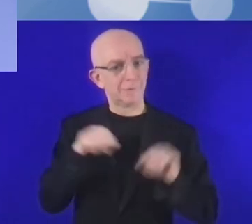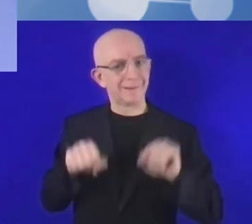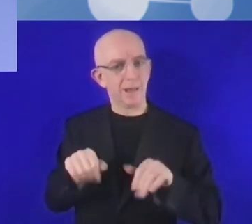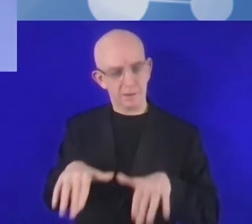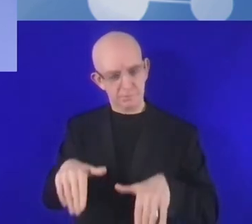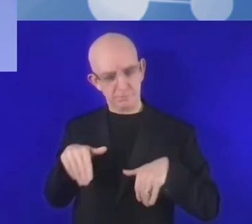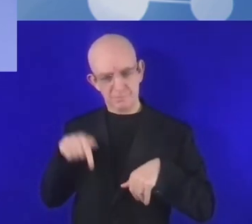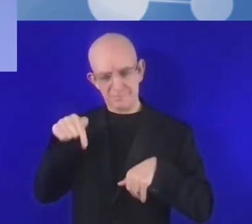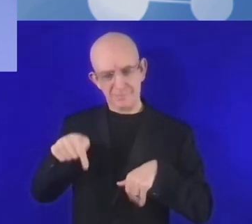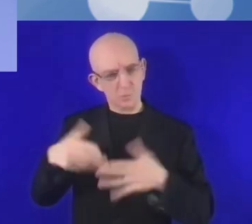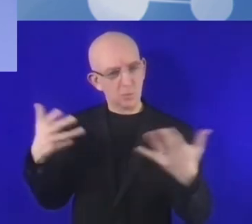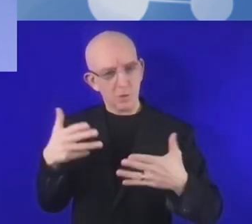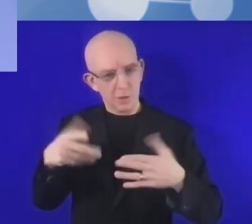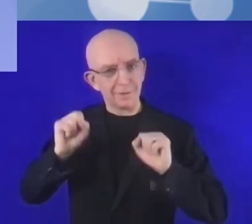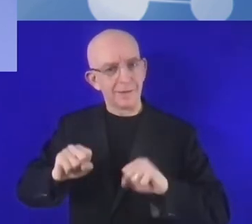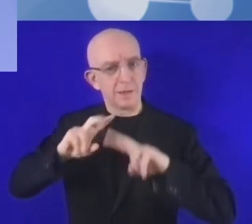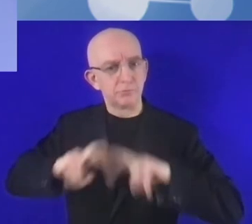medir.